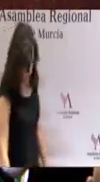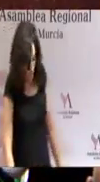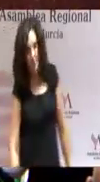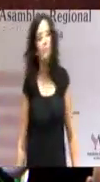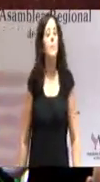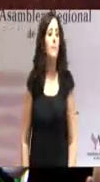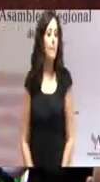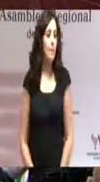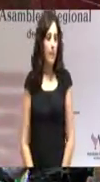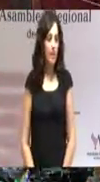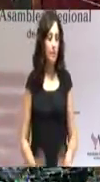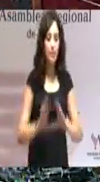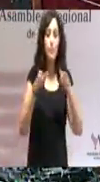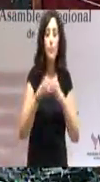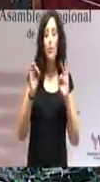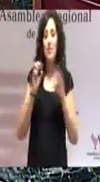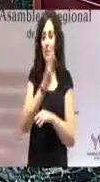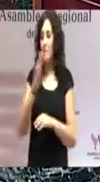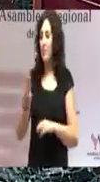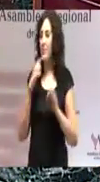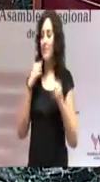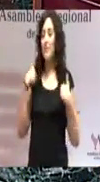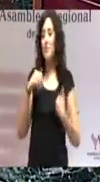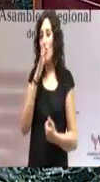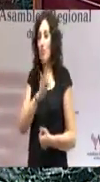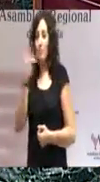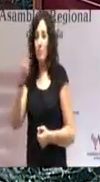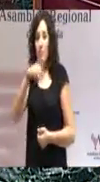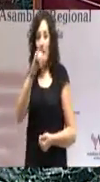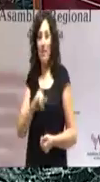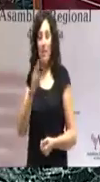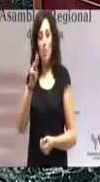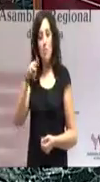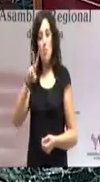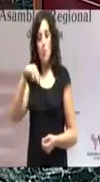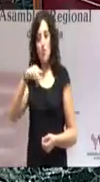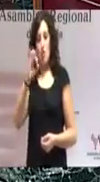Por el Grupo Parlamentario Popular tiene la palabra el señor Martínez Muñoz.